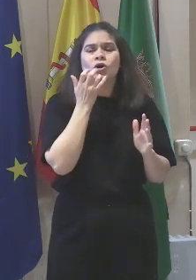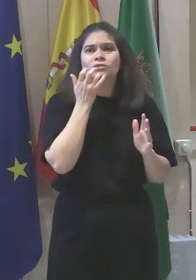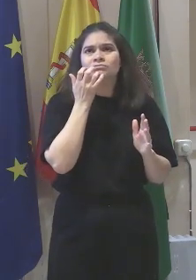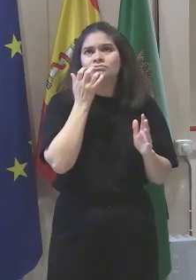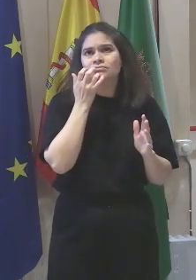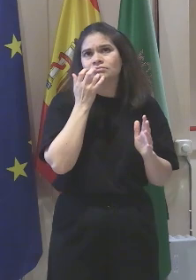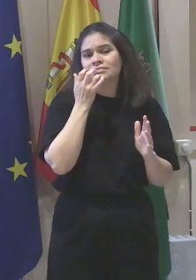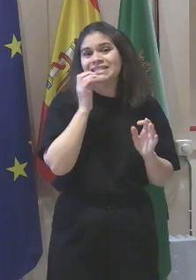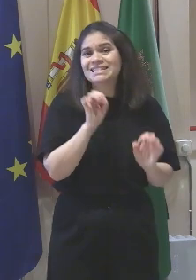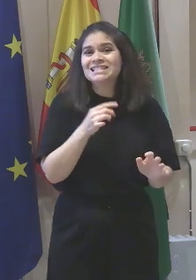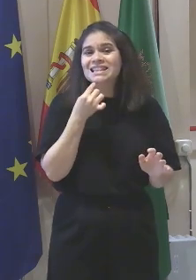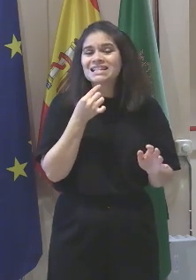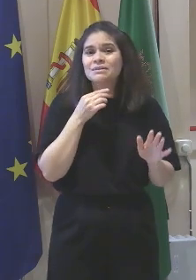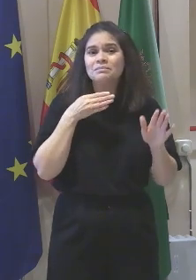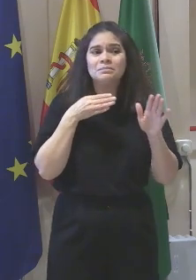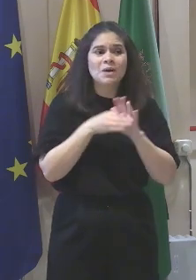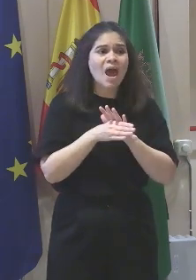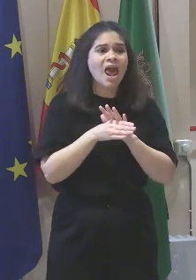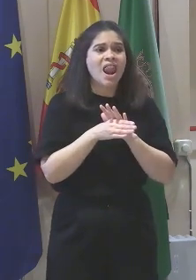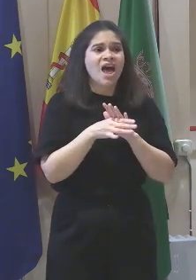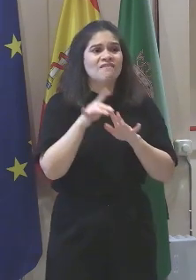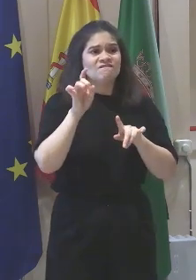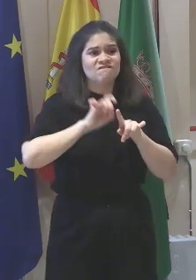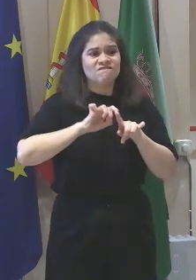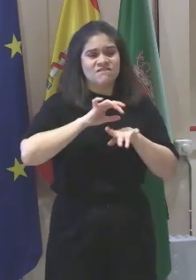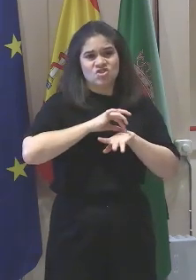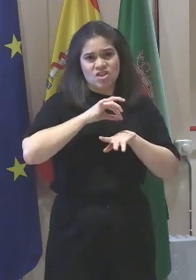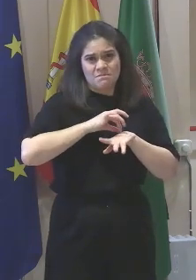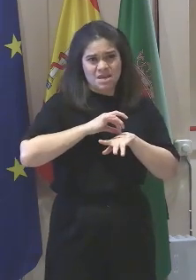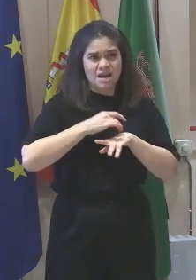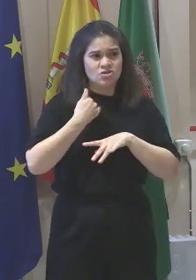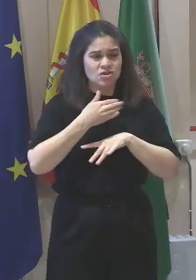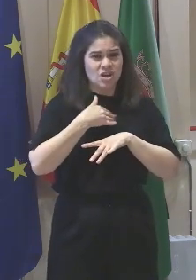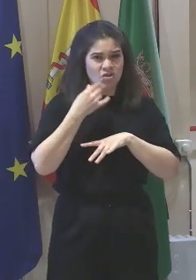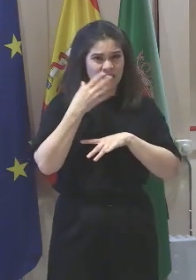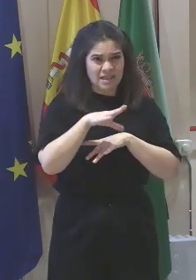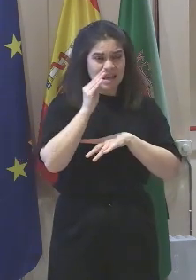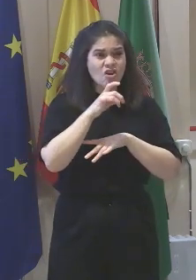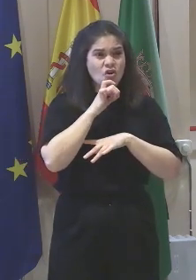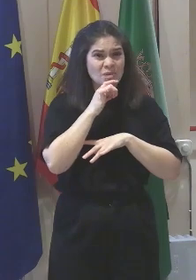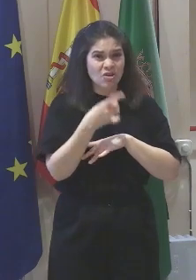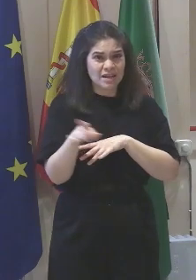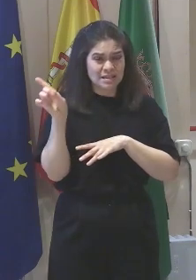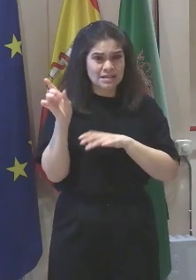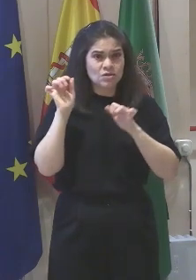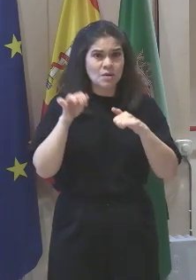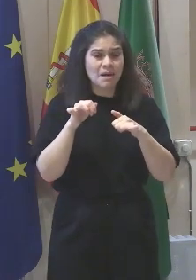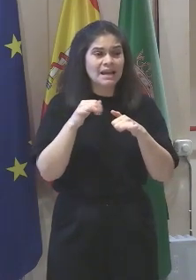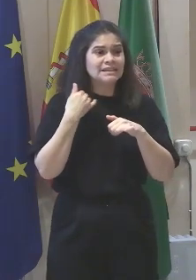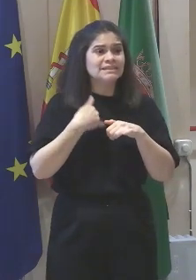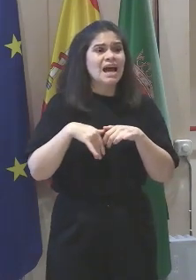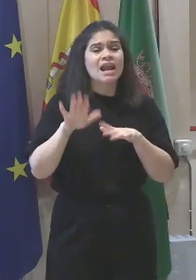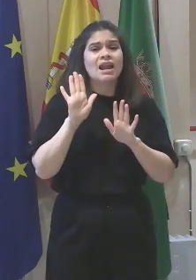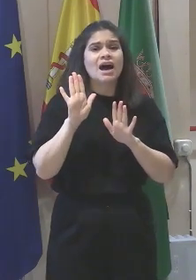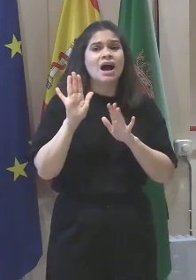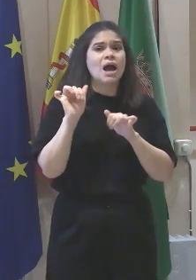obviamente nuevamente en la fisiopatología, yo solo traía esta diapositiva para entender lo complejo que es esto. O sea, ya realmente la inmunología en sí